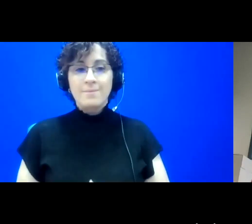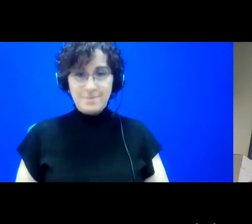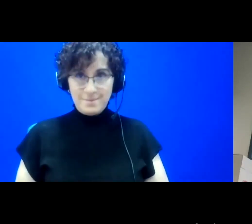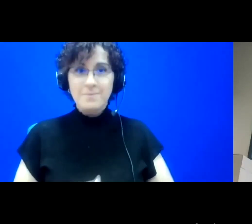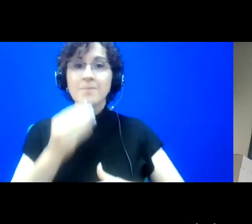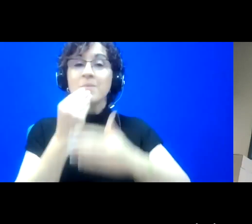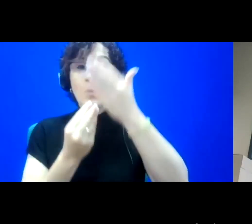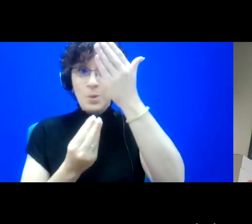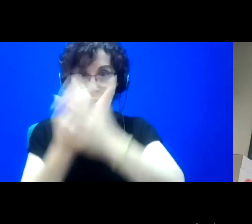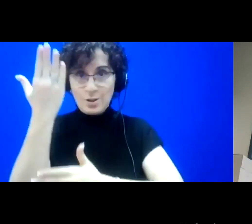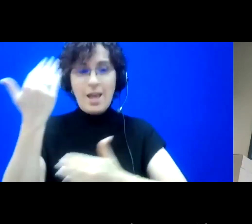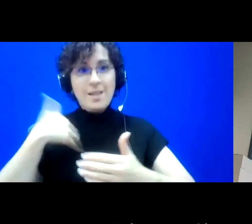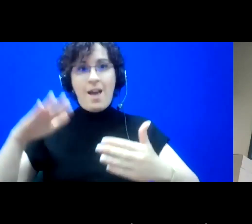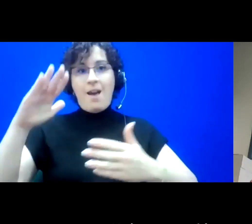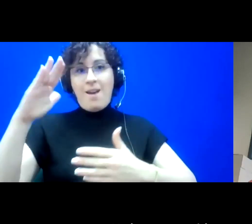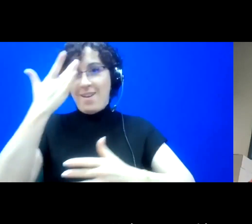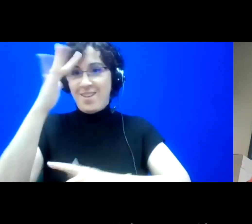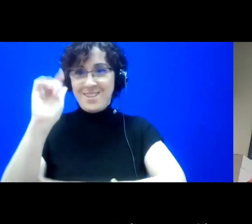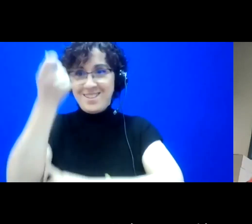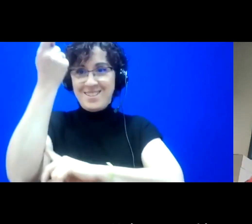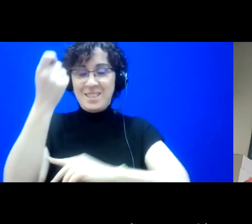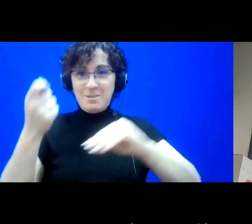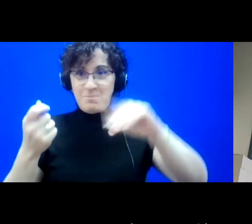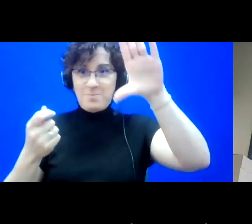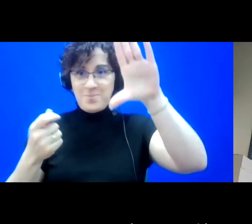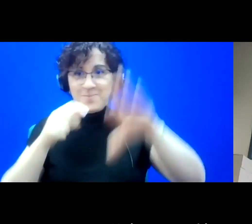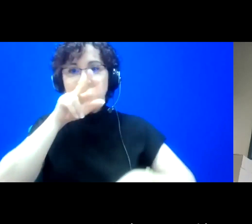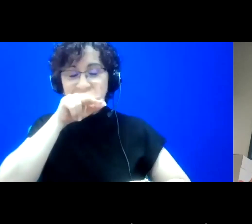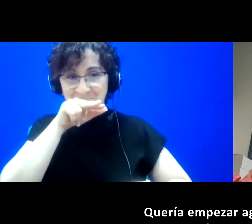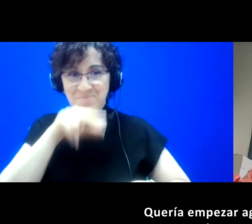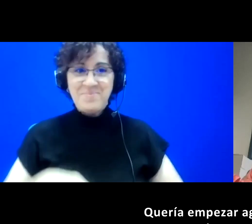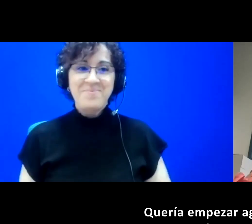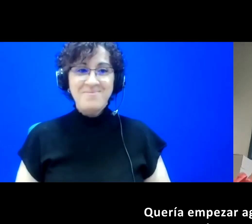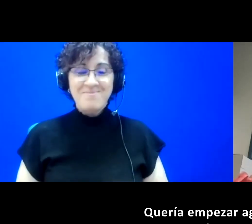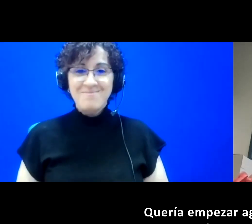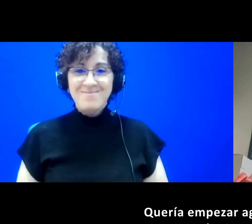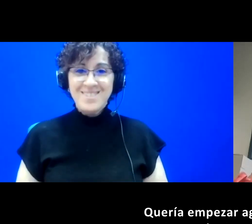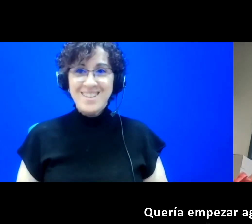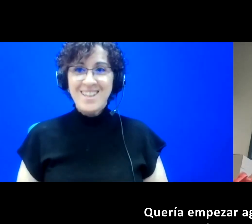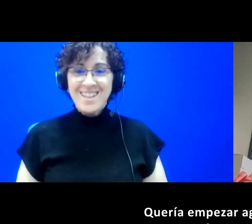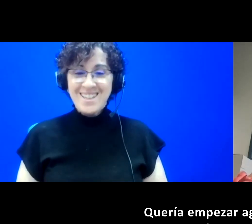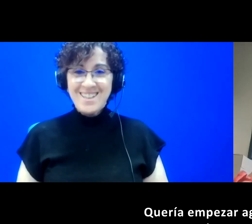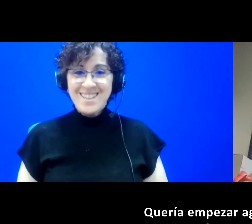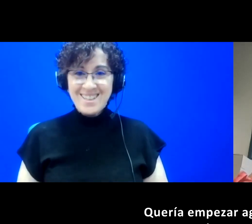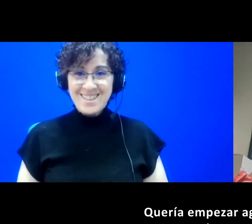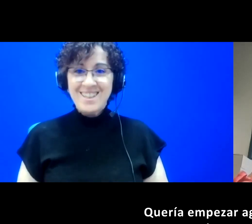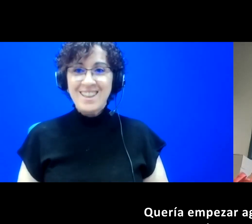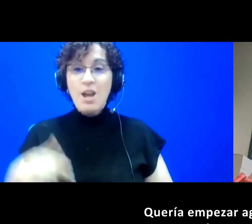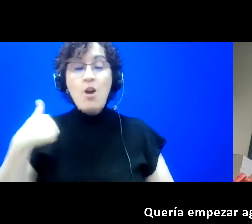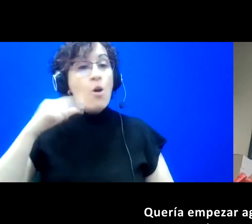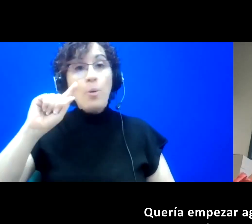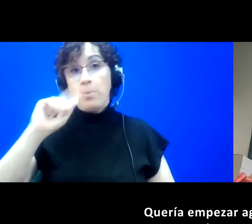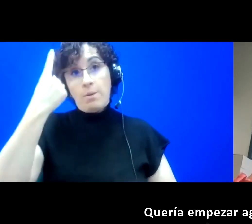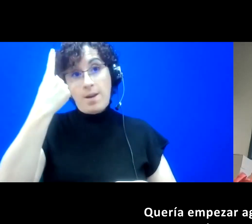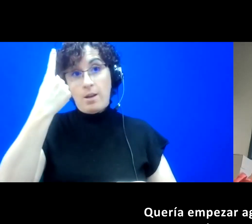Hola, buenos días. Ya he conseguido conectar el micrófono. Quería empezar